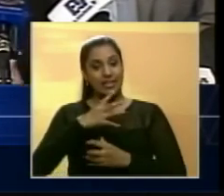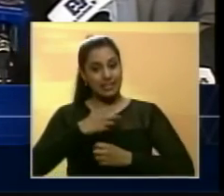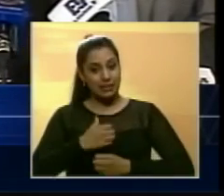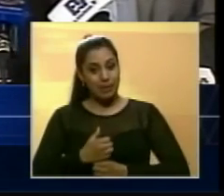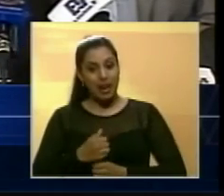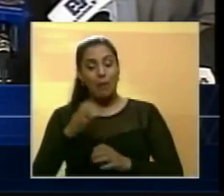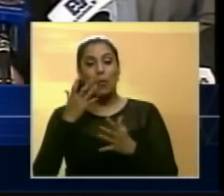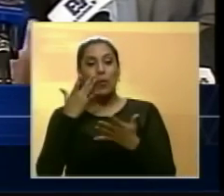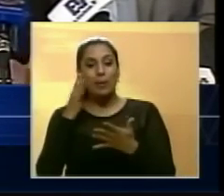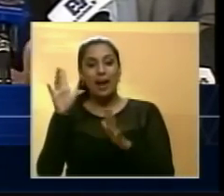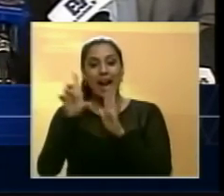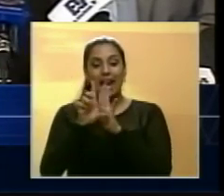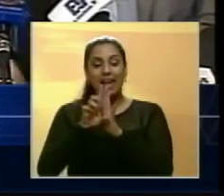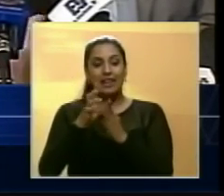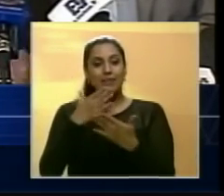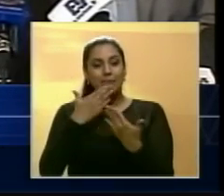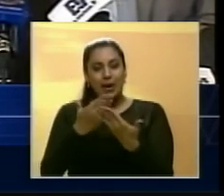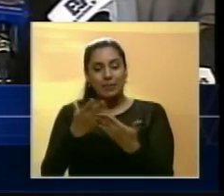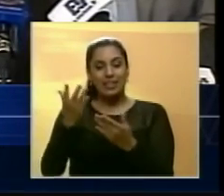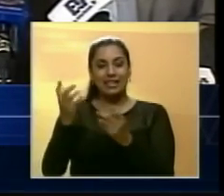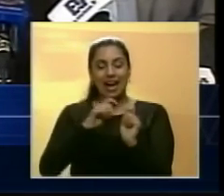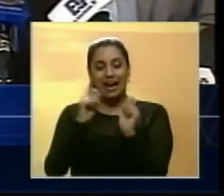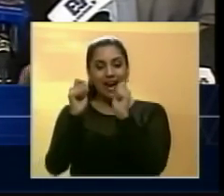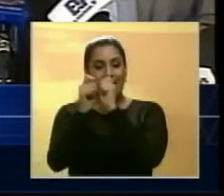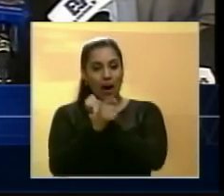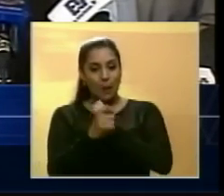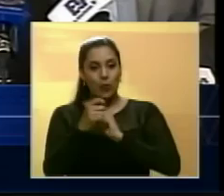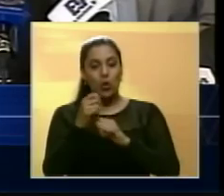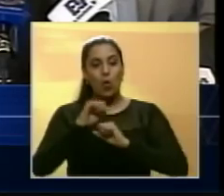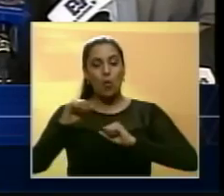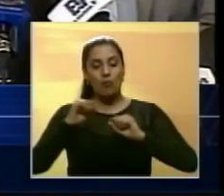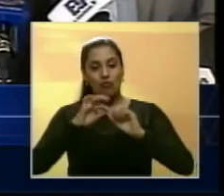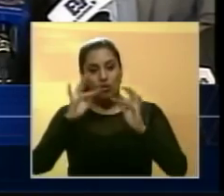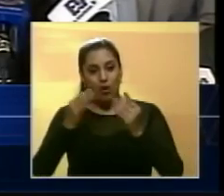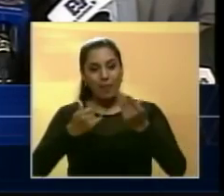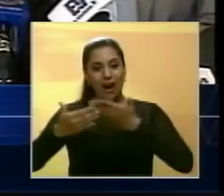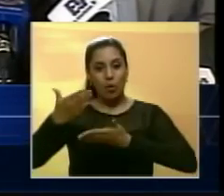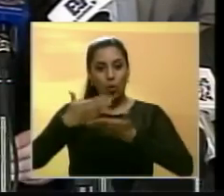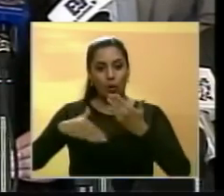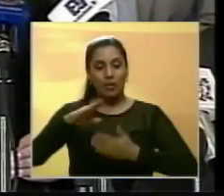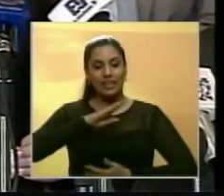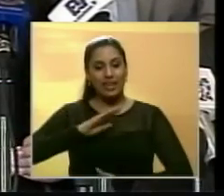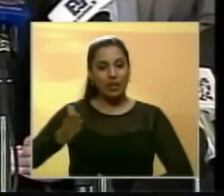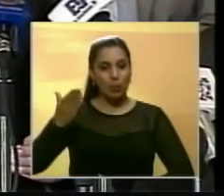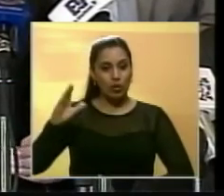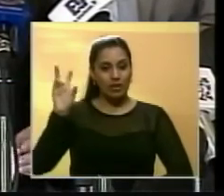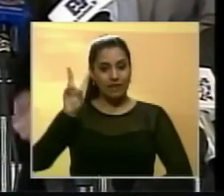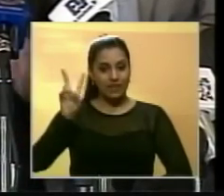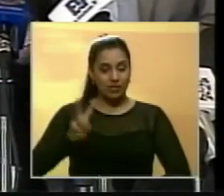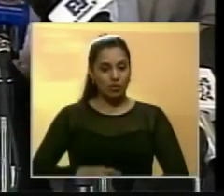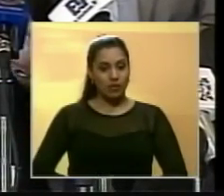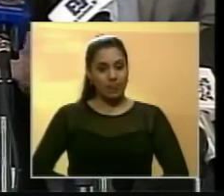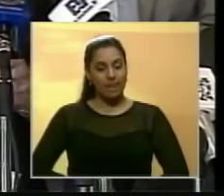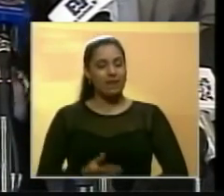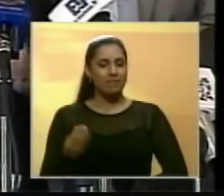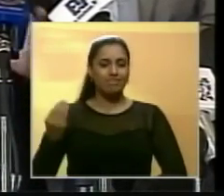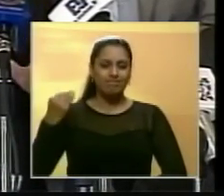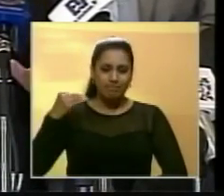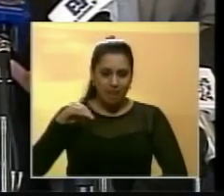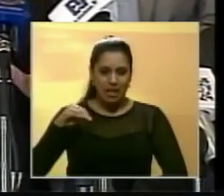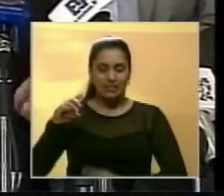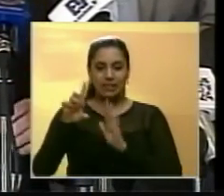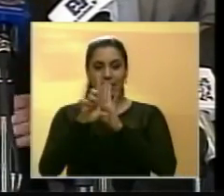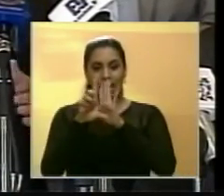que esa ley sirva también de transformación del modelo económico que es tan importante en Venezuela. Adicional a